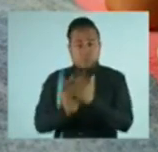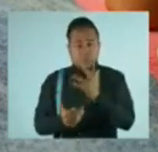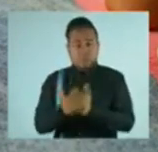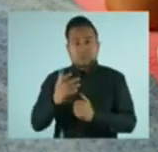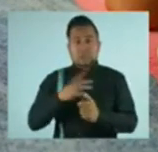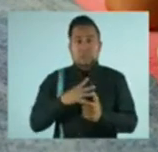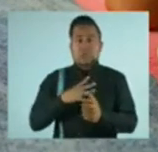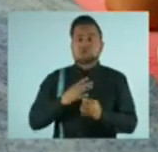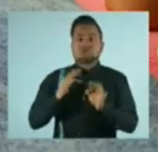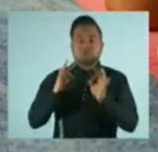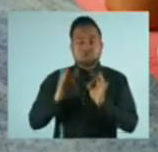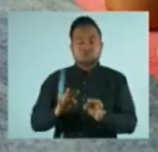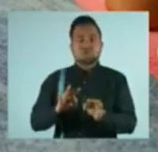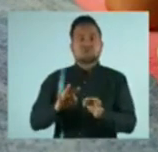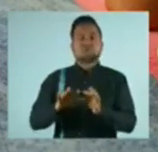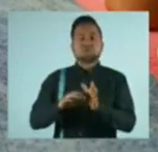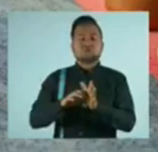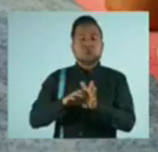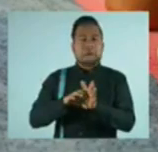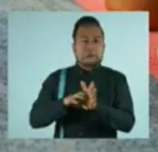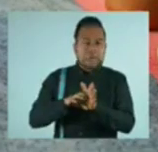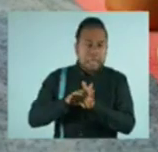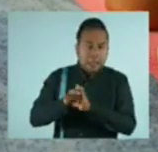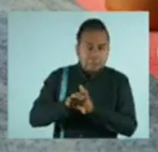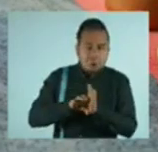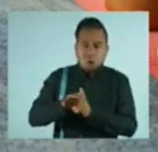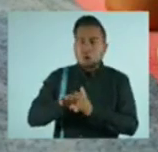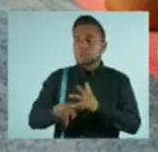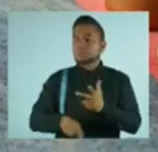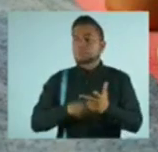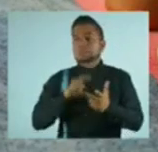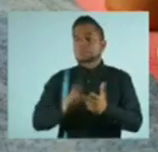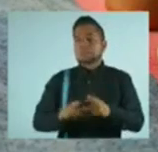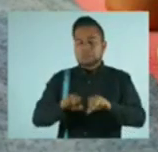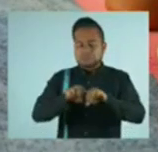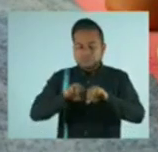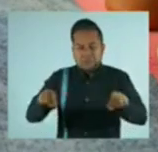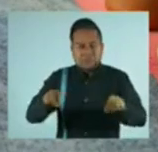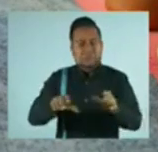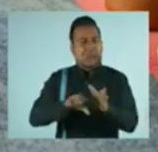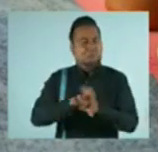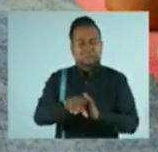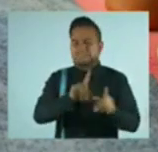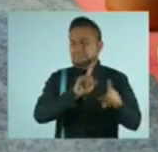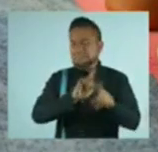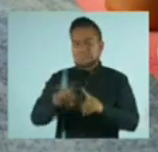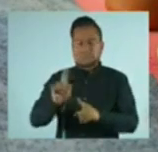serrano, butifarra y otros embutidos. Hay también